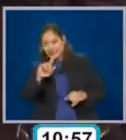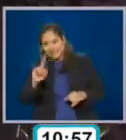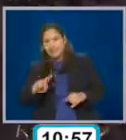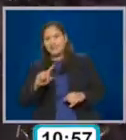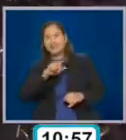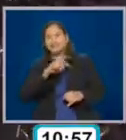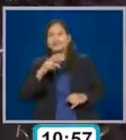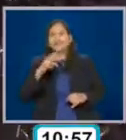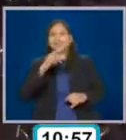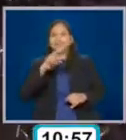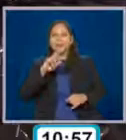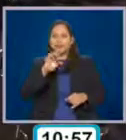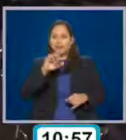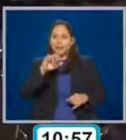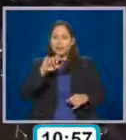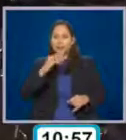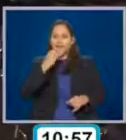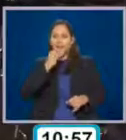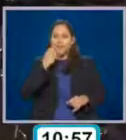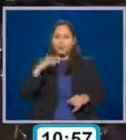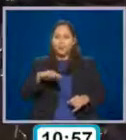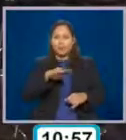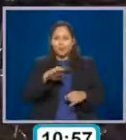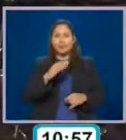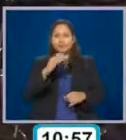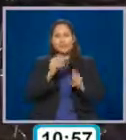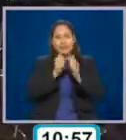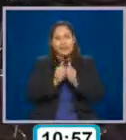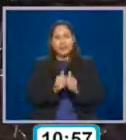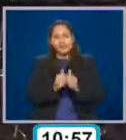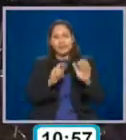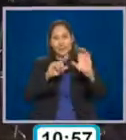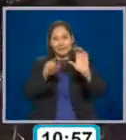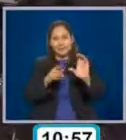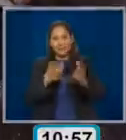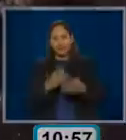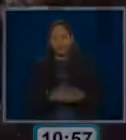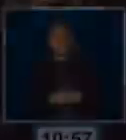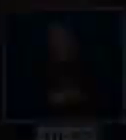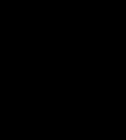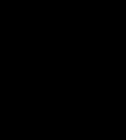De Rolando el Tiburón. Continuamos con mucho más, señora, señor. No se despegue, esto es Tu Ciudad.